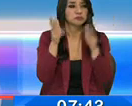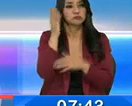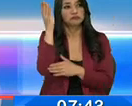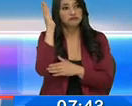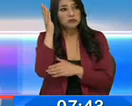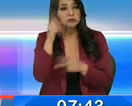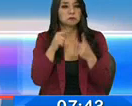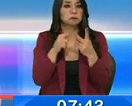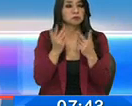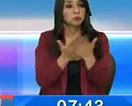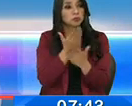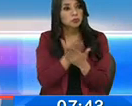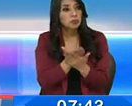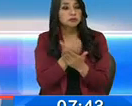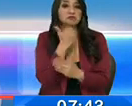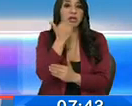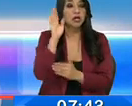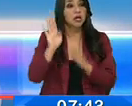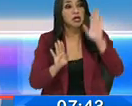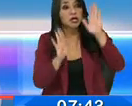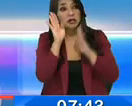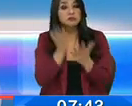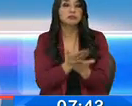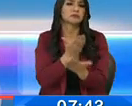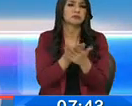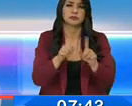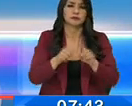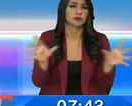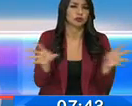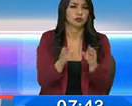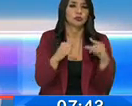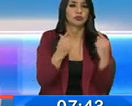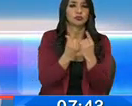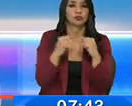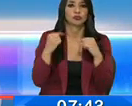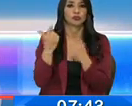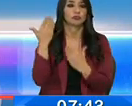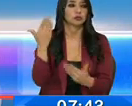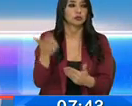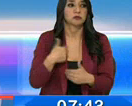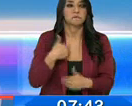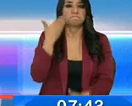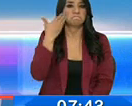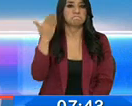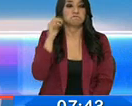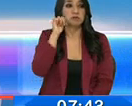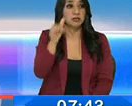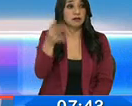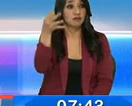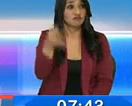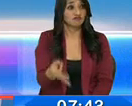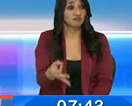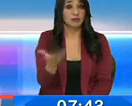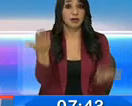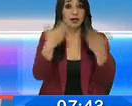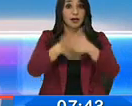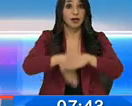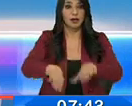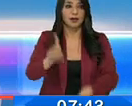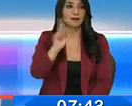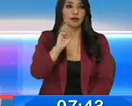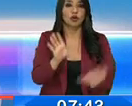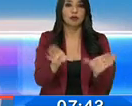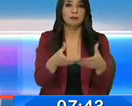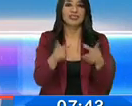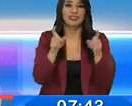distintos manifestaciones y propuestas de todas las bancadas. Yo no sé si es que mañana mismo se logre terminar porque la comisión tiene